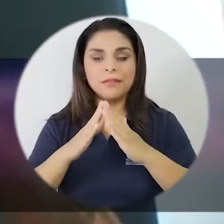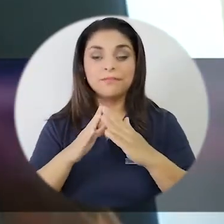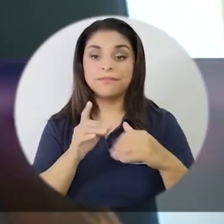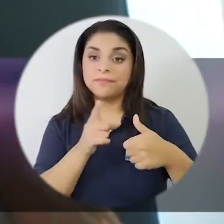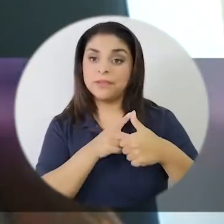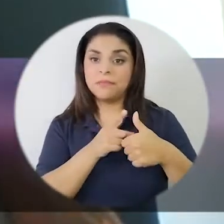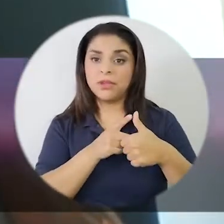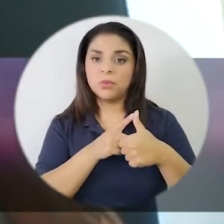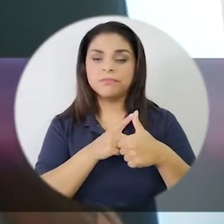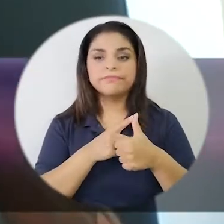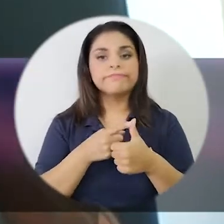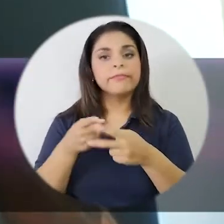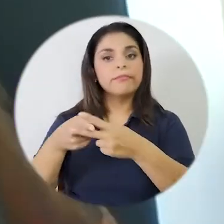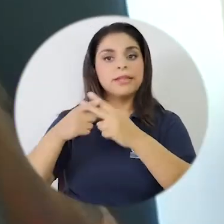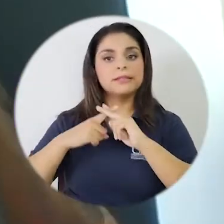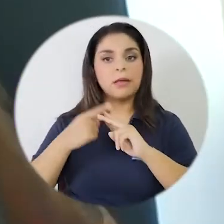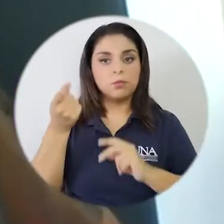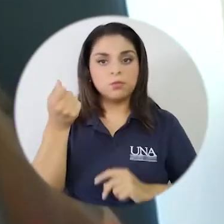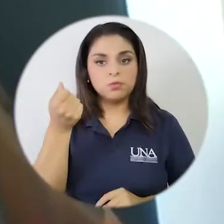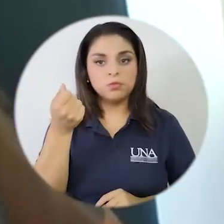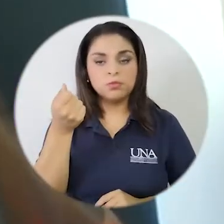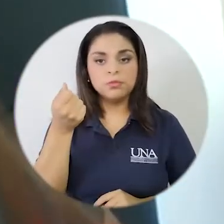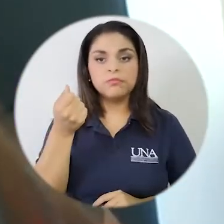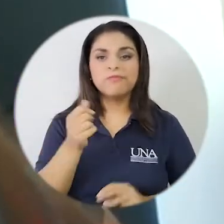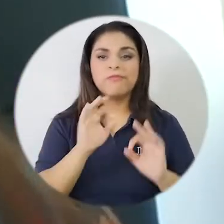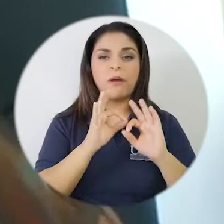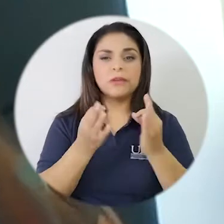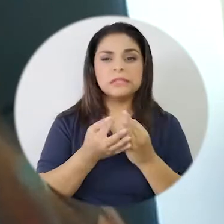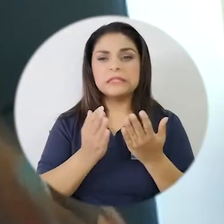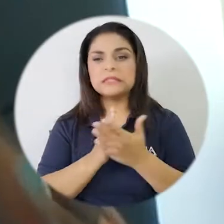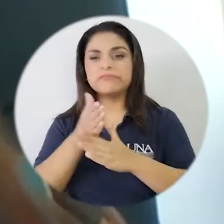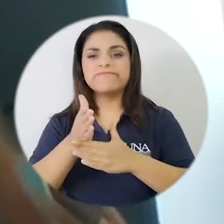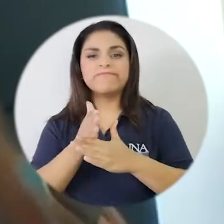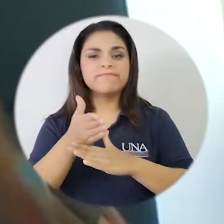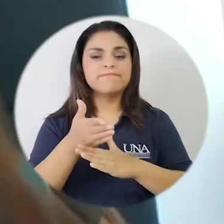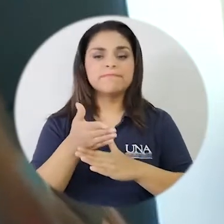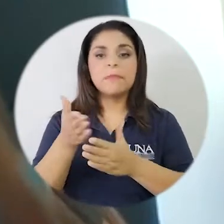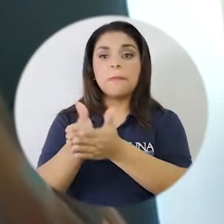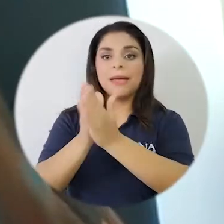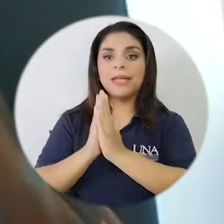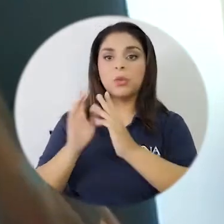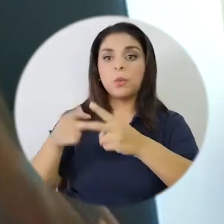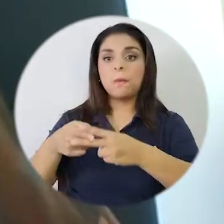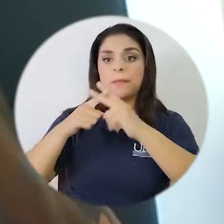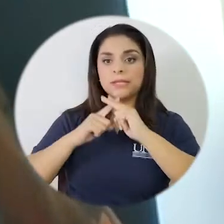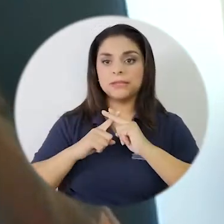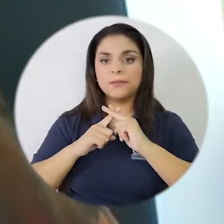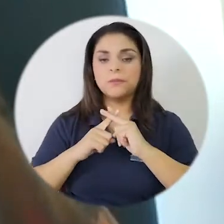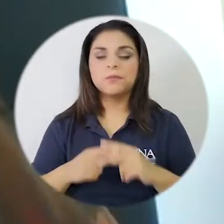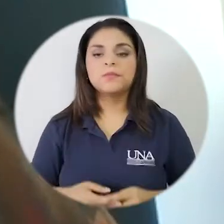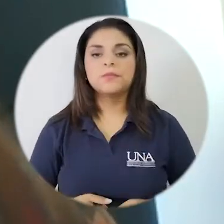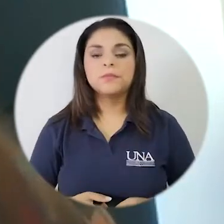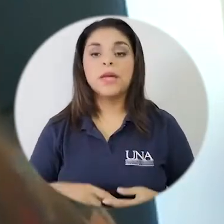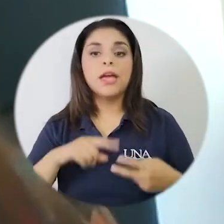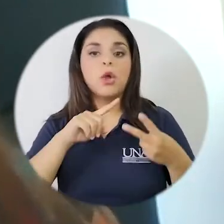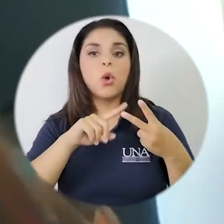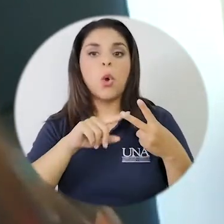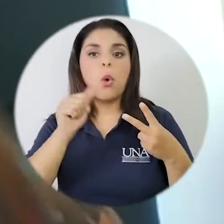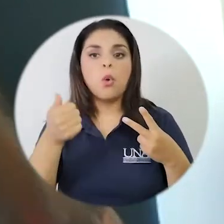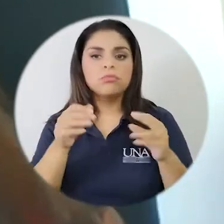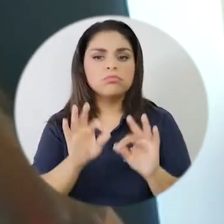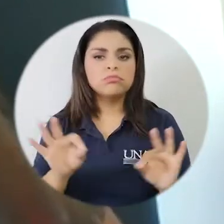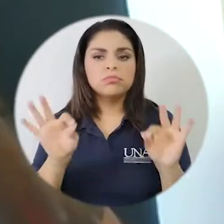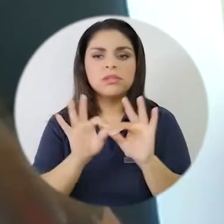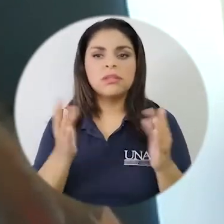ver con el crédito, con la facilidad con que las familias pueden accesar un crédito para precisamente la vivienda, pero otra muy